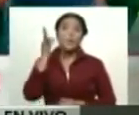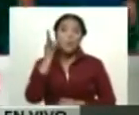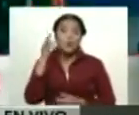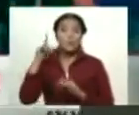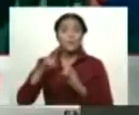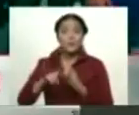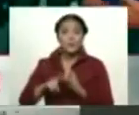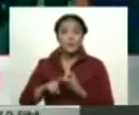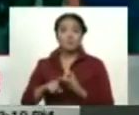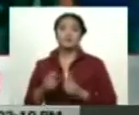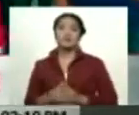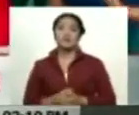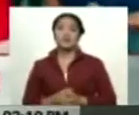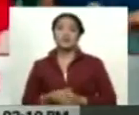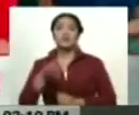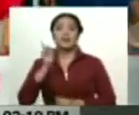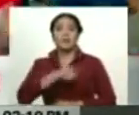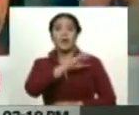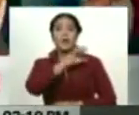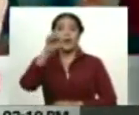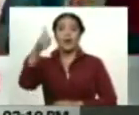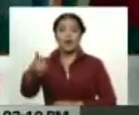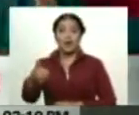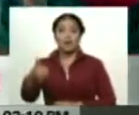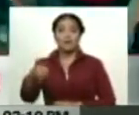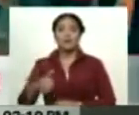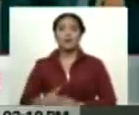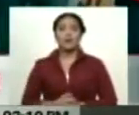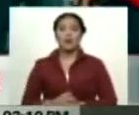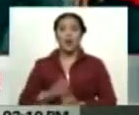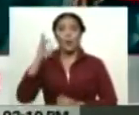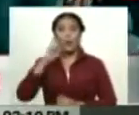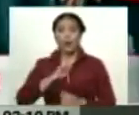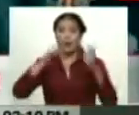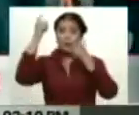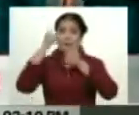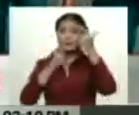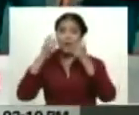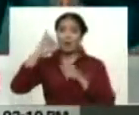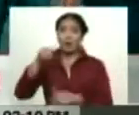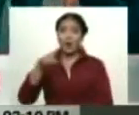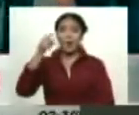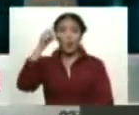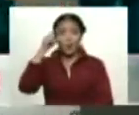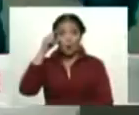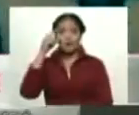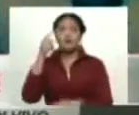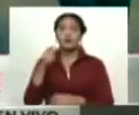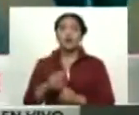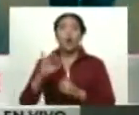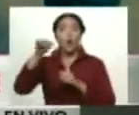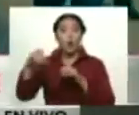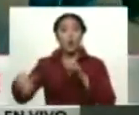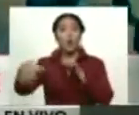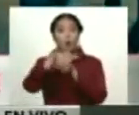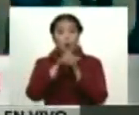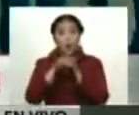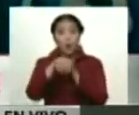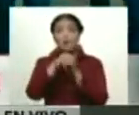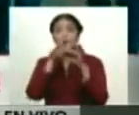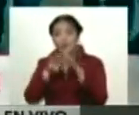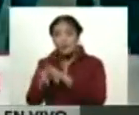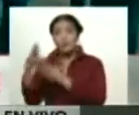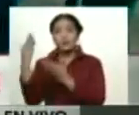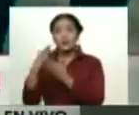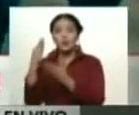Cilia Flores y el jefe de comando Bolívar Chávez, Jorge Rodríguez, está haciendo el ingreso a la unidad